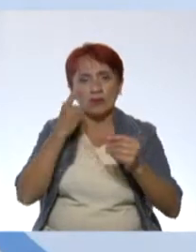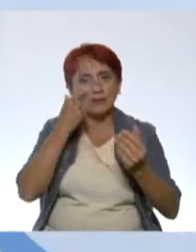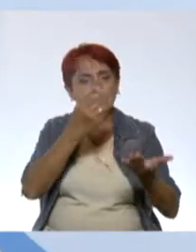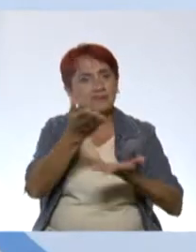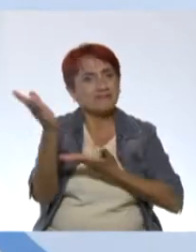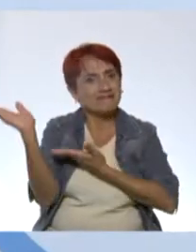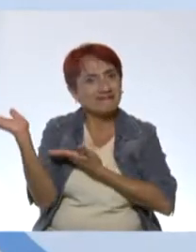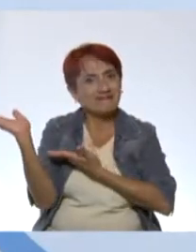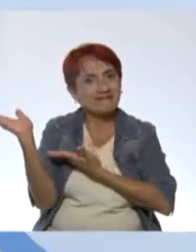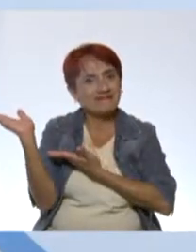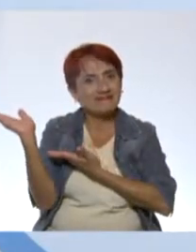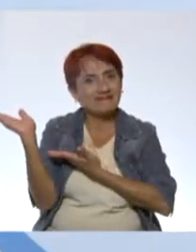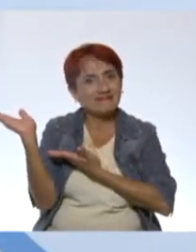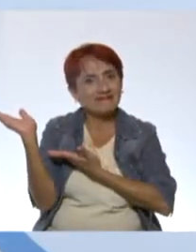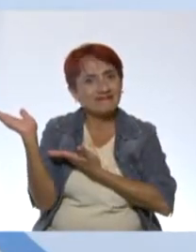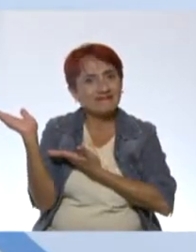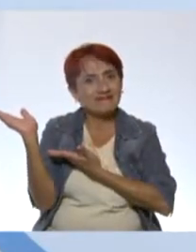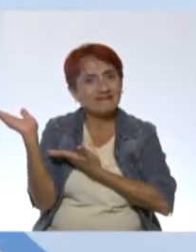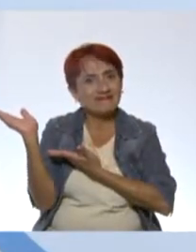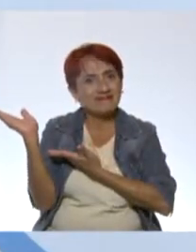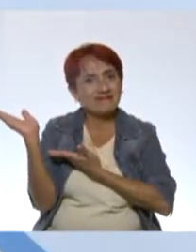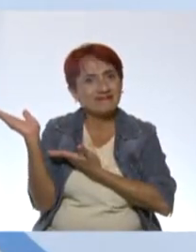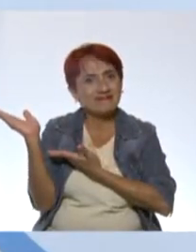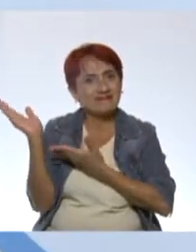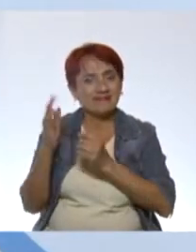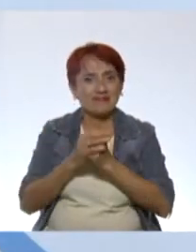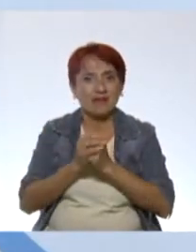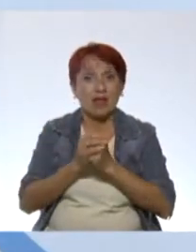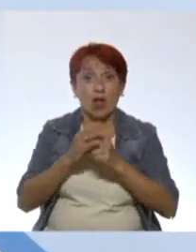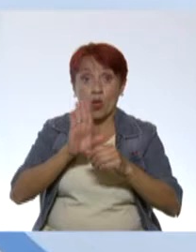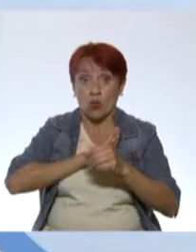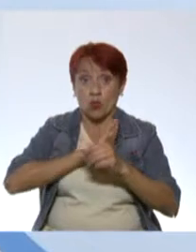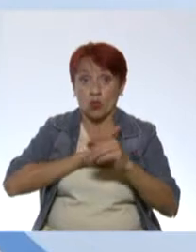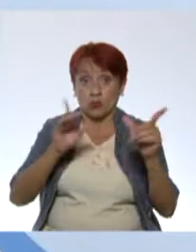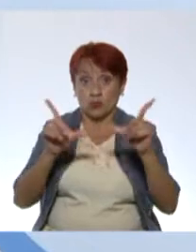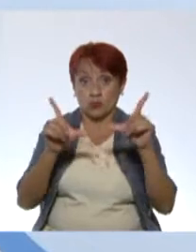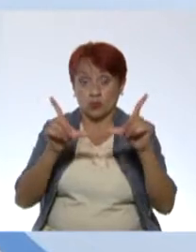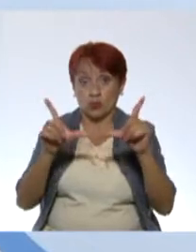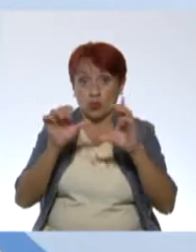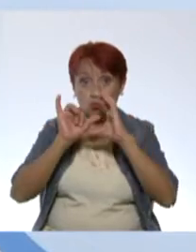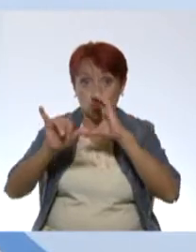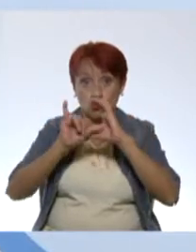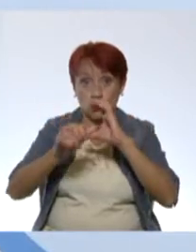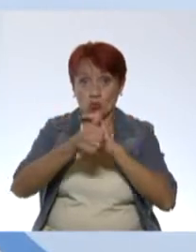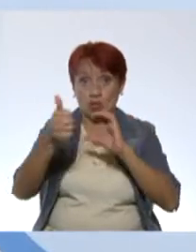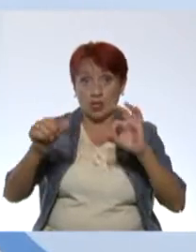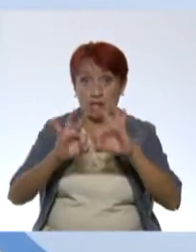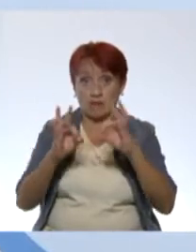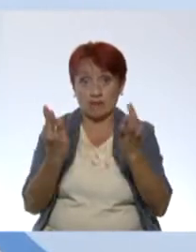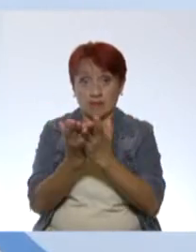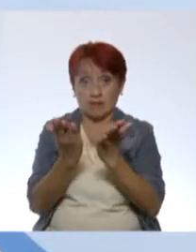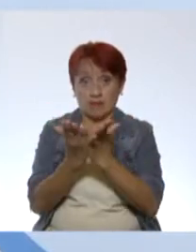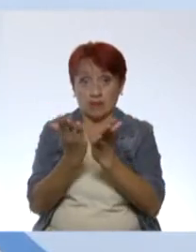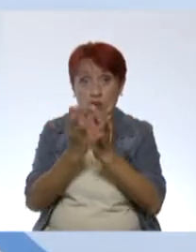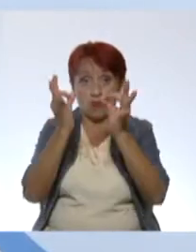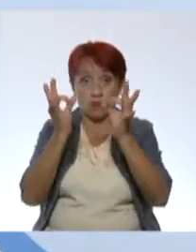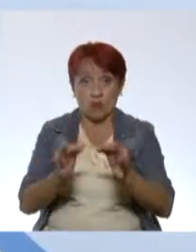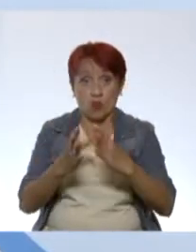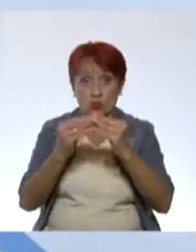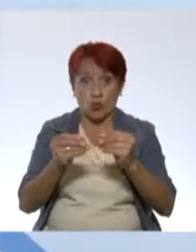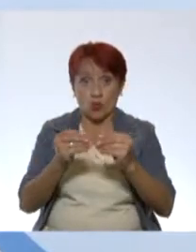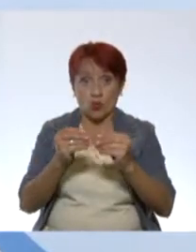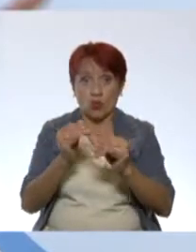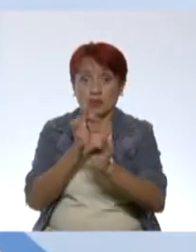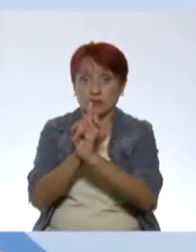seguirnos como Cada Familia Una Escuela. Y por supuesto, nuestro canal de YouTube Cada Familia Una Escuela Oficial. Además, nuestras